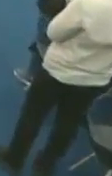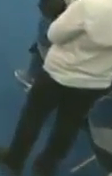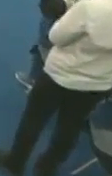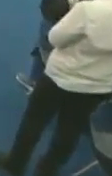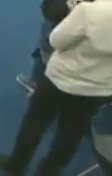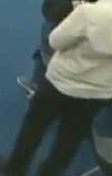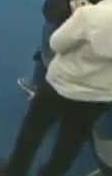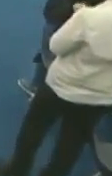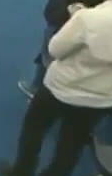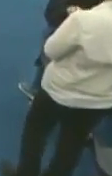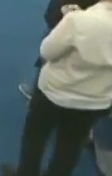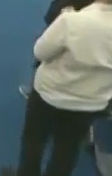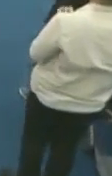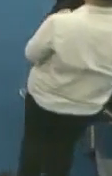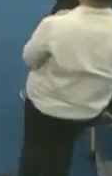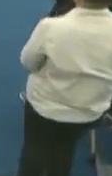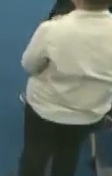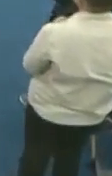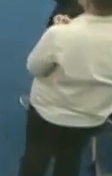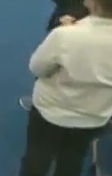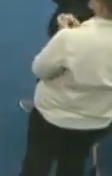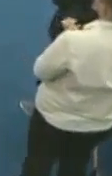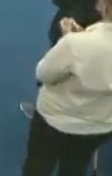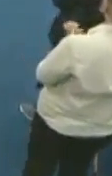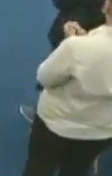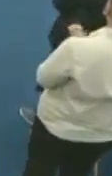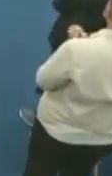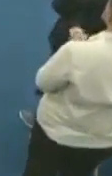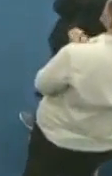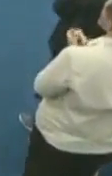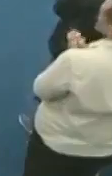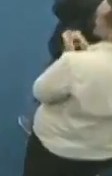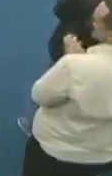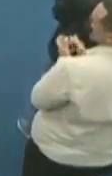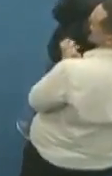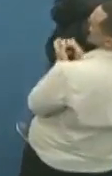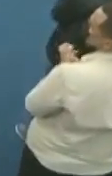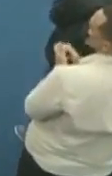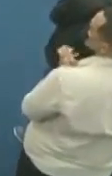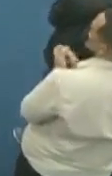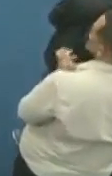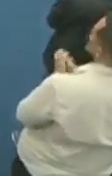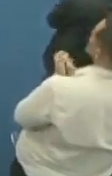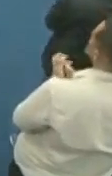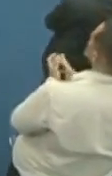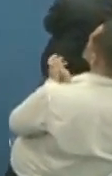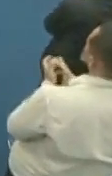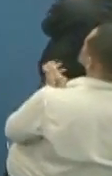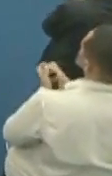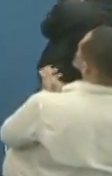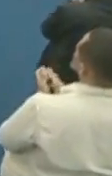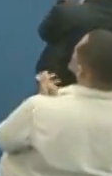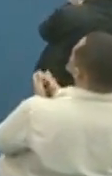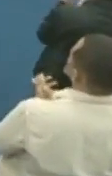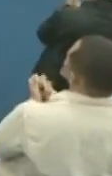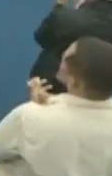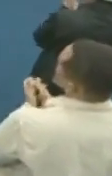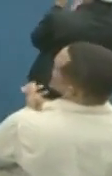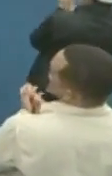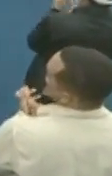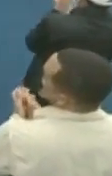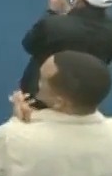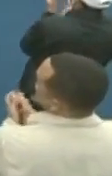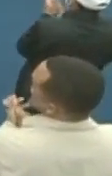el Comercio Nacional, Delis Álvarez, presente en el Salón Ayacucho. Como reiteramos, es